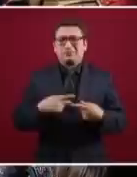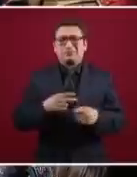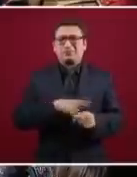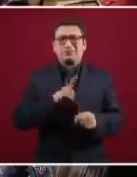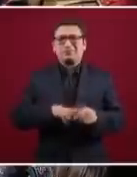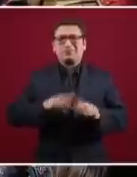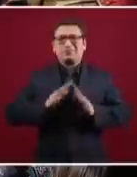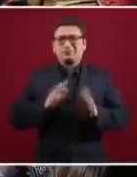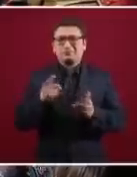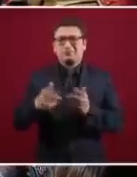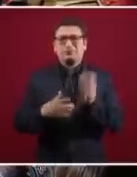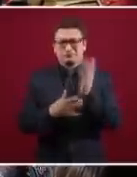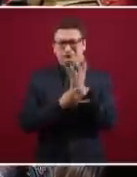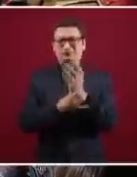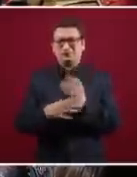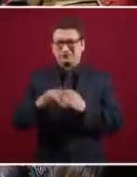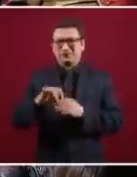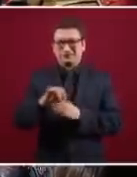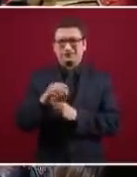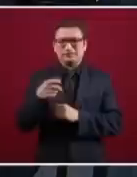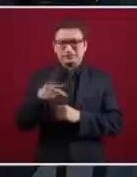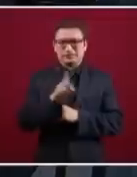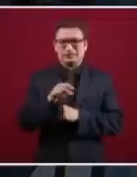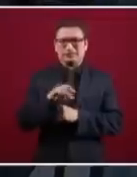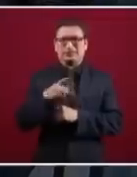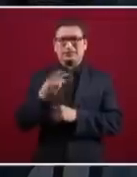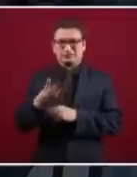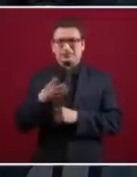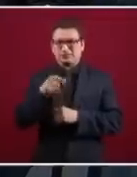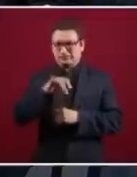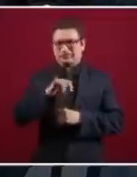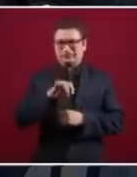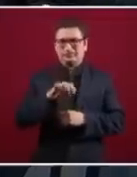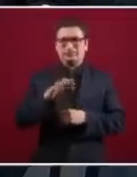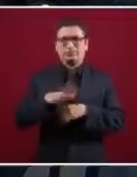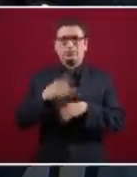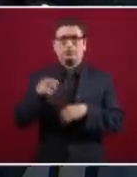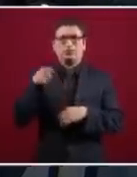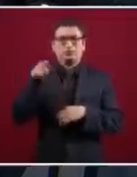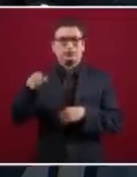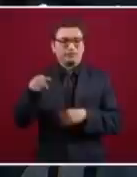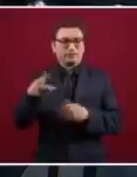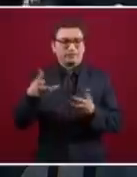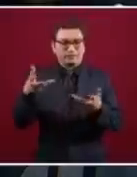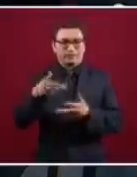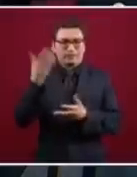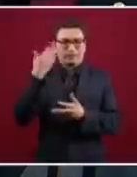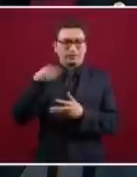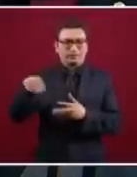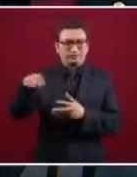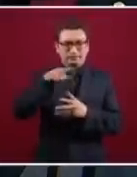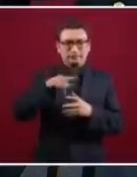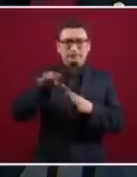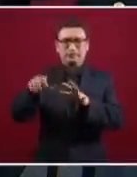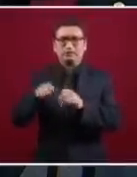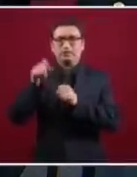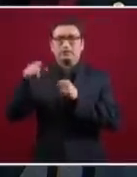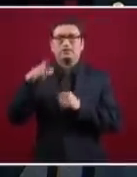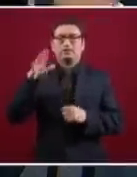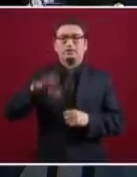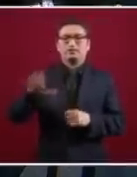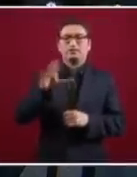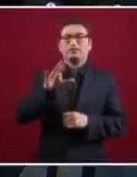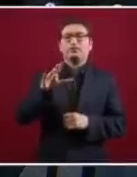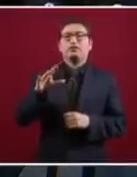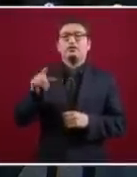con brazaletes y del plan dn3 por las pipas que detuvieron en costa rica